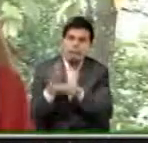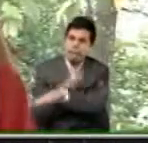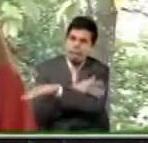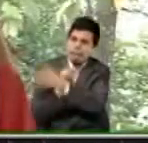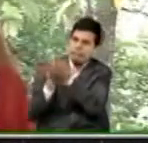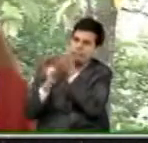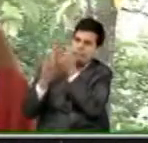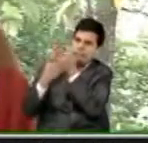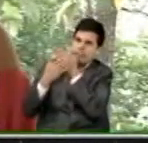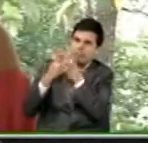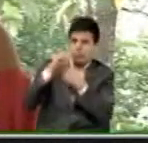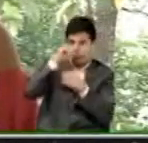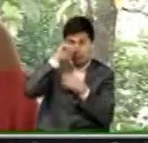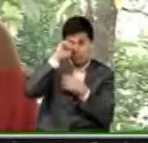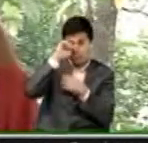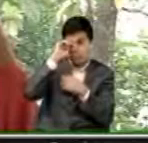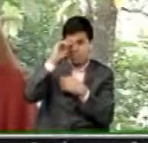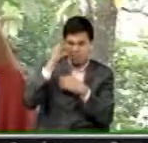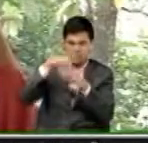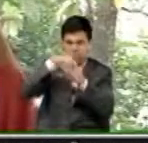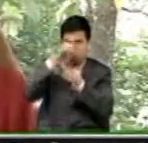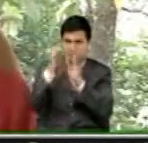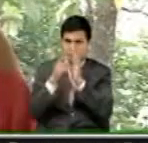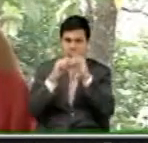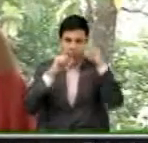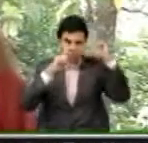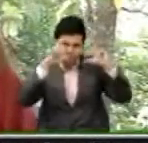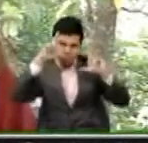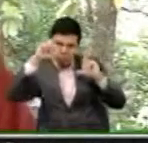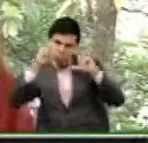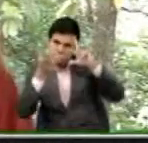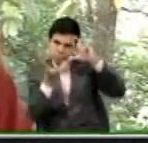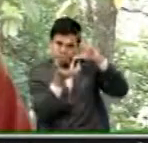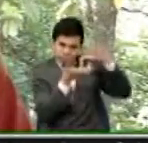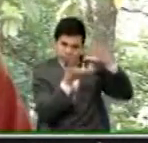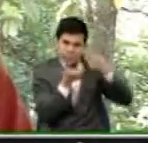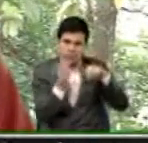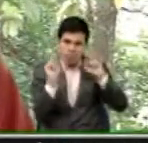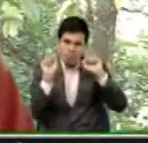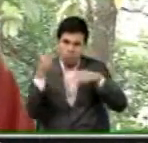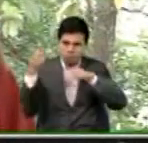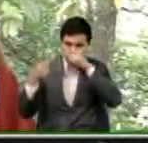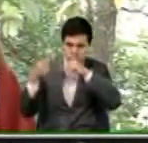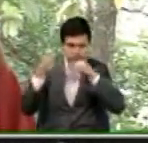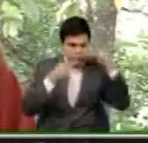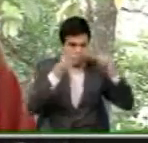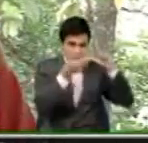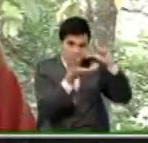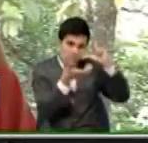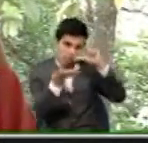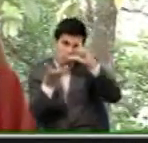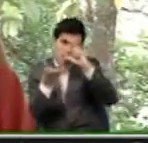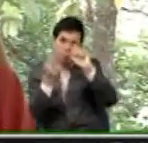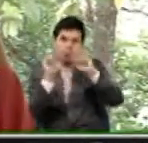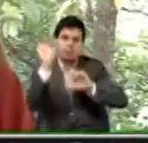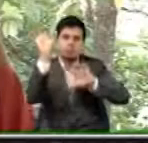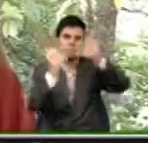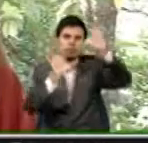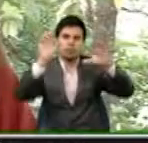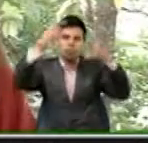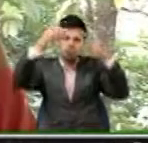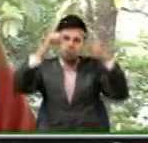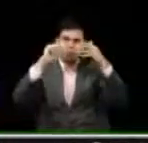integramos todos los sectores que tienen que ver con la boda, desde fotógrafos, vamos a hacer un concurso de fotografía donde van a poder exponer su